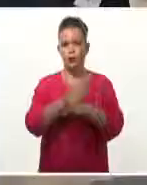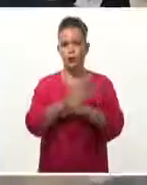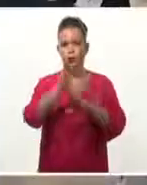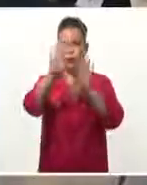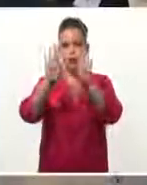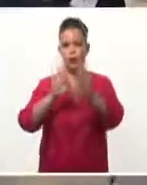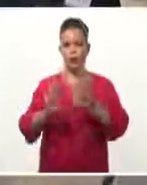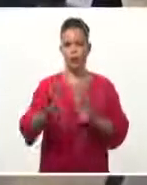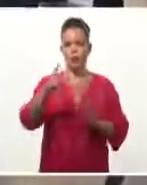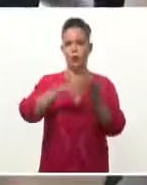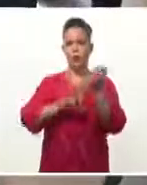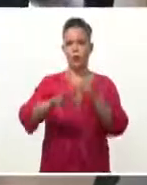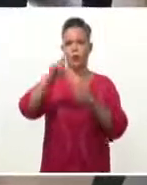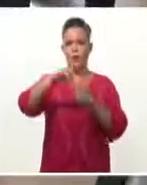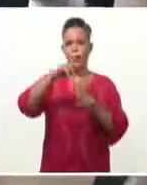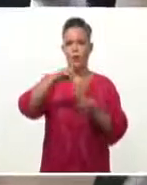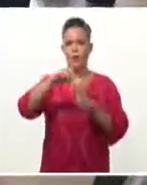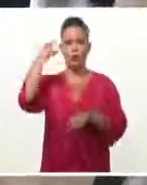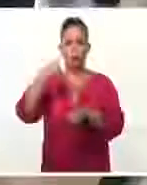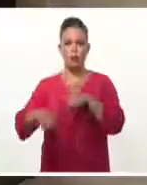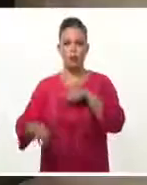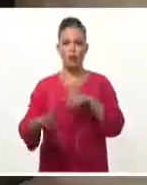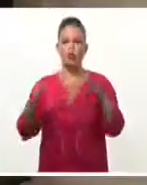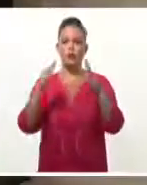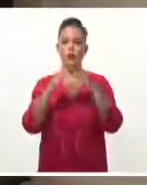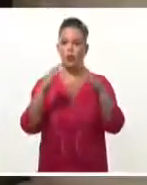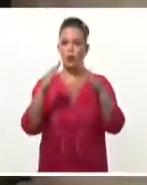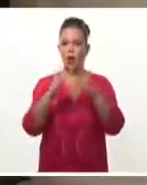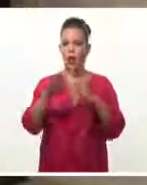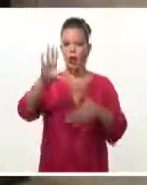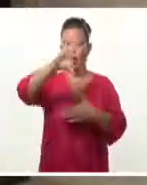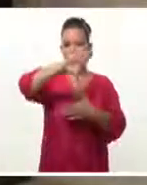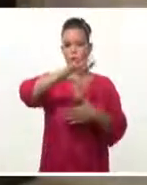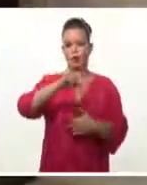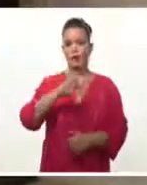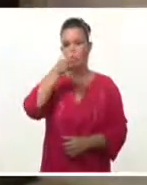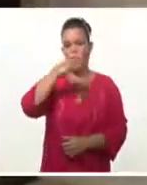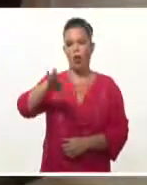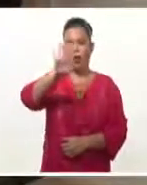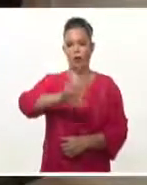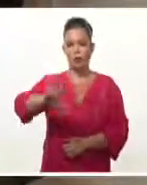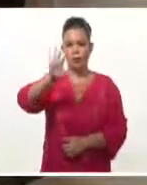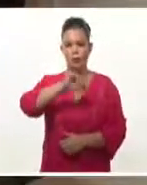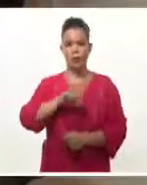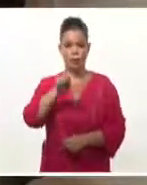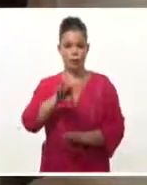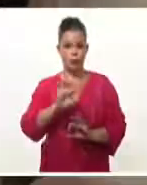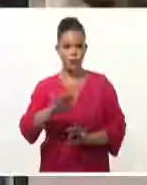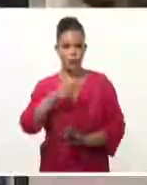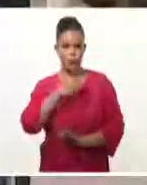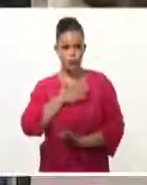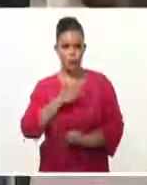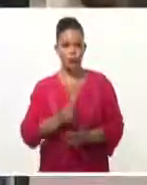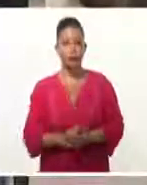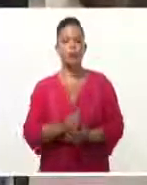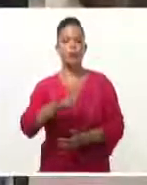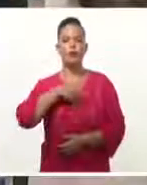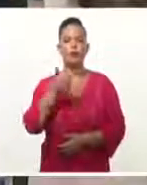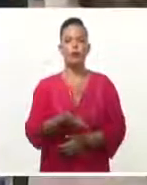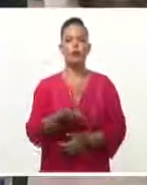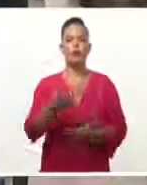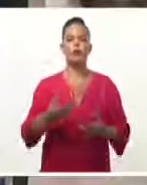las Tunas y el Habanero Museo Casa de África. Por su parte, el Consejo Nacional de Patrimonio Cultural entregó los reconocimientos a los mejores